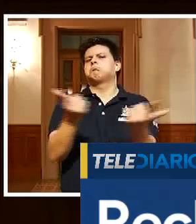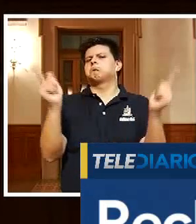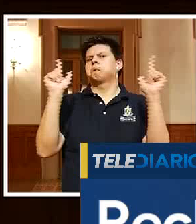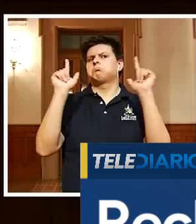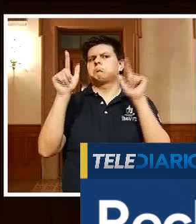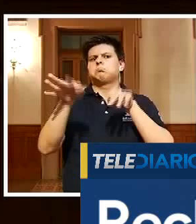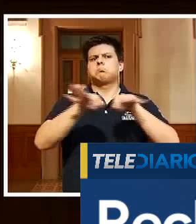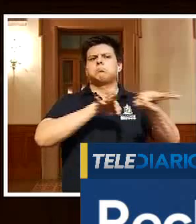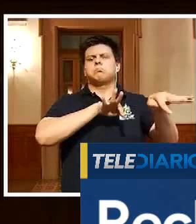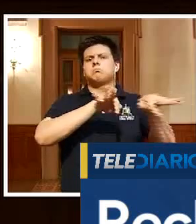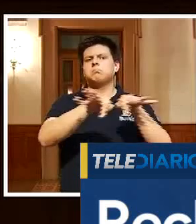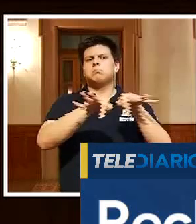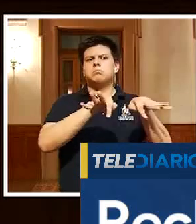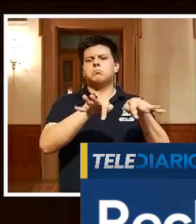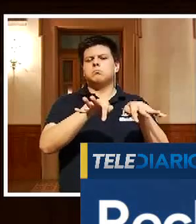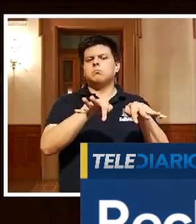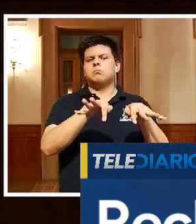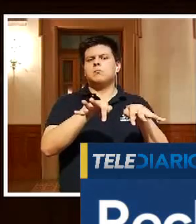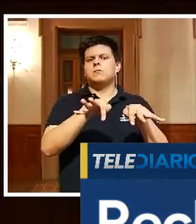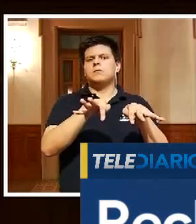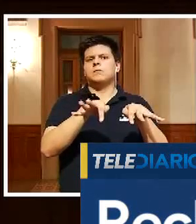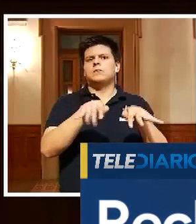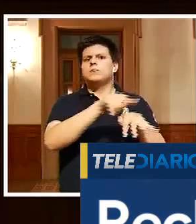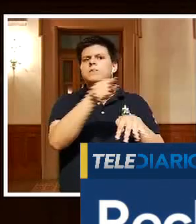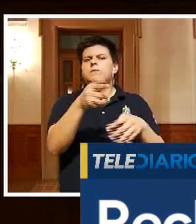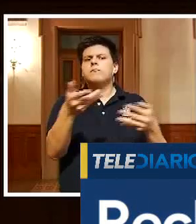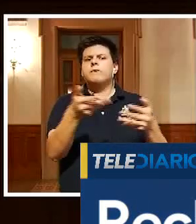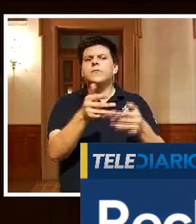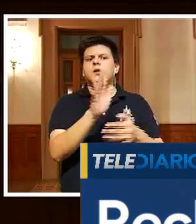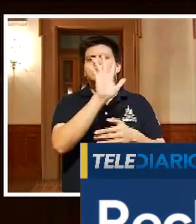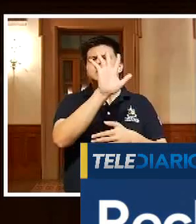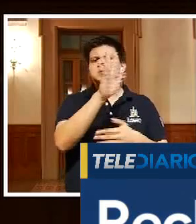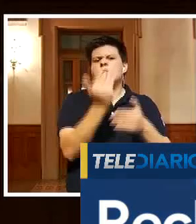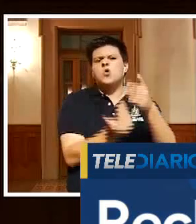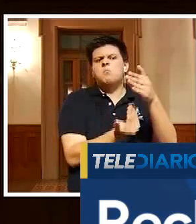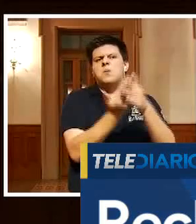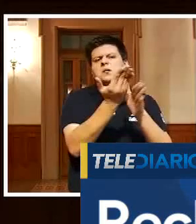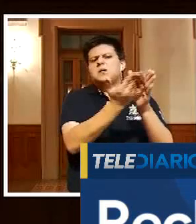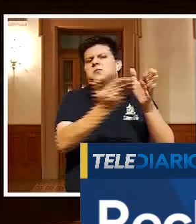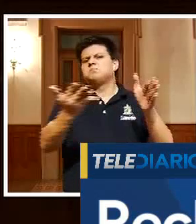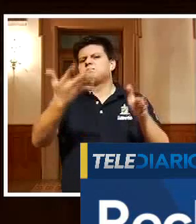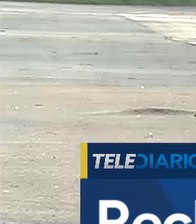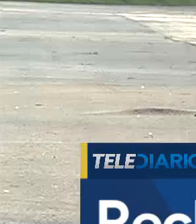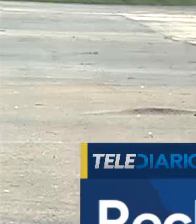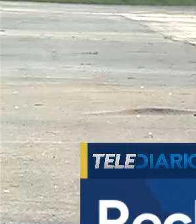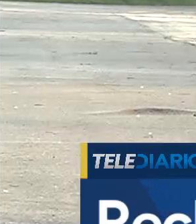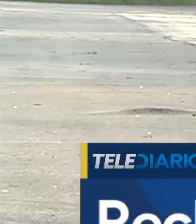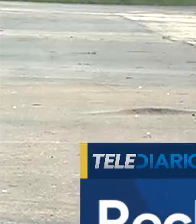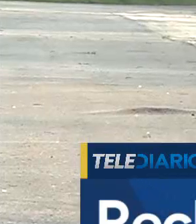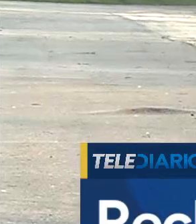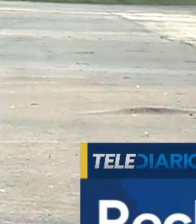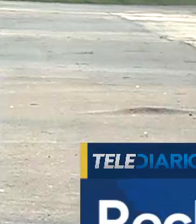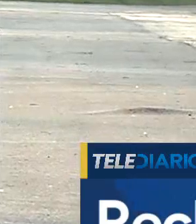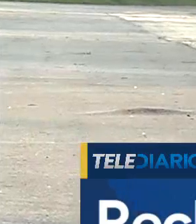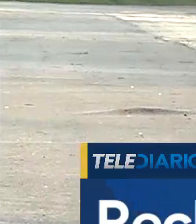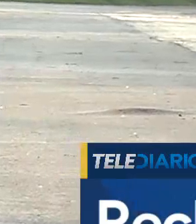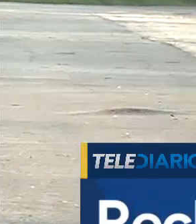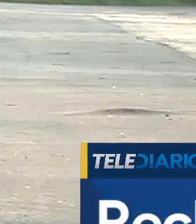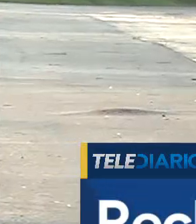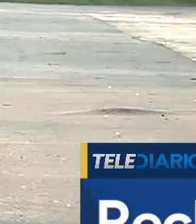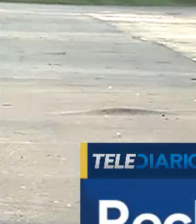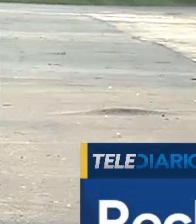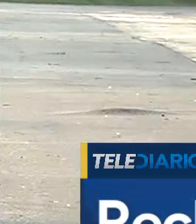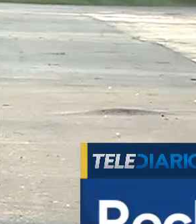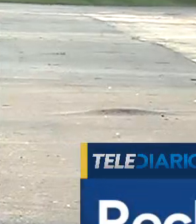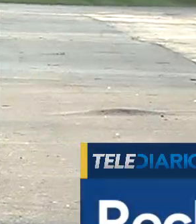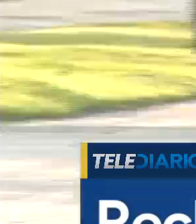actividades de las 5 de la mañana a las 10 de la noche. En la última evaluación del